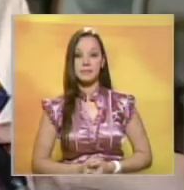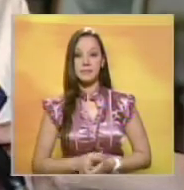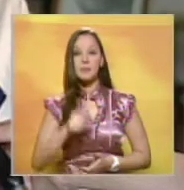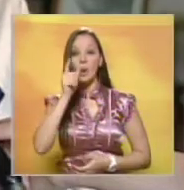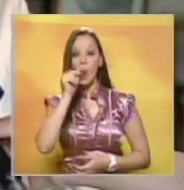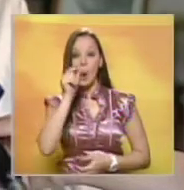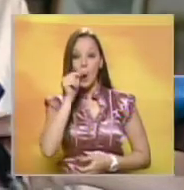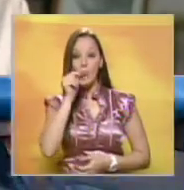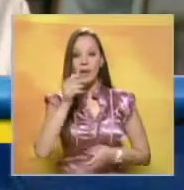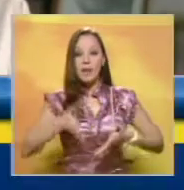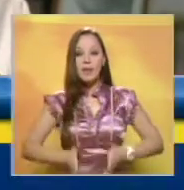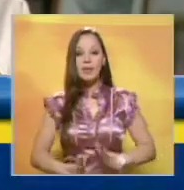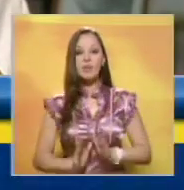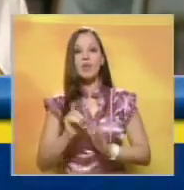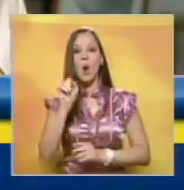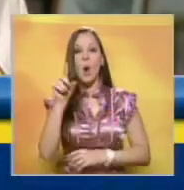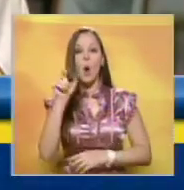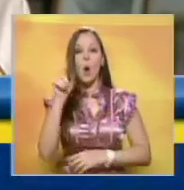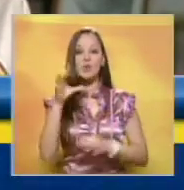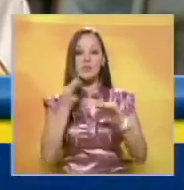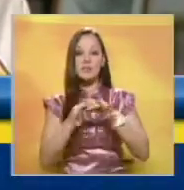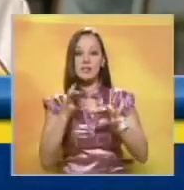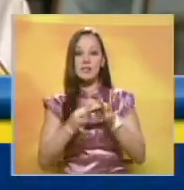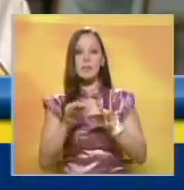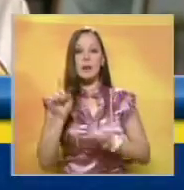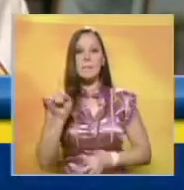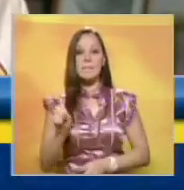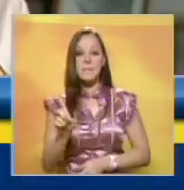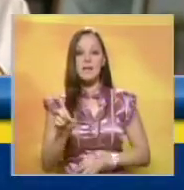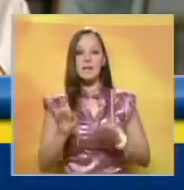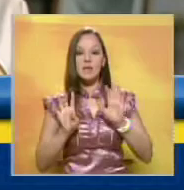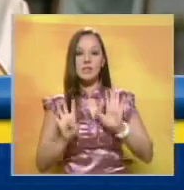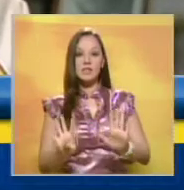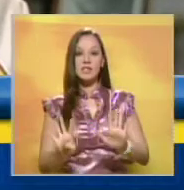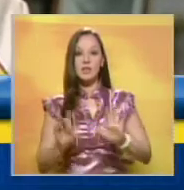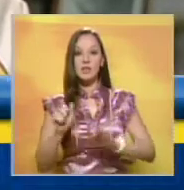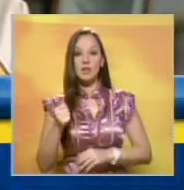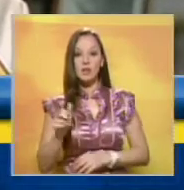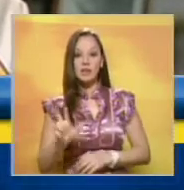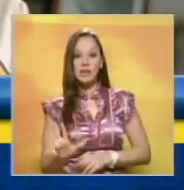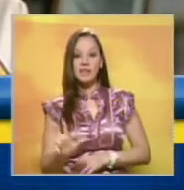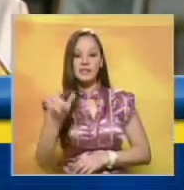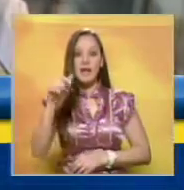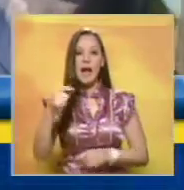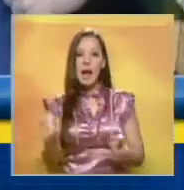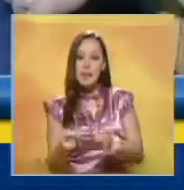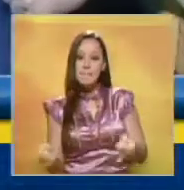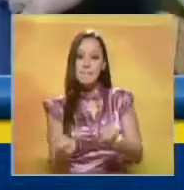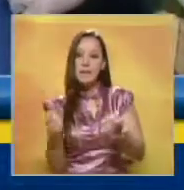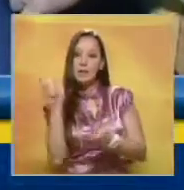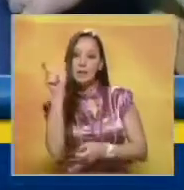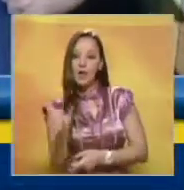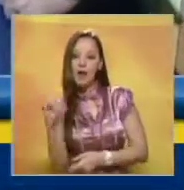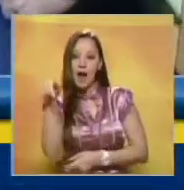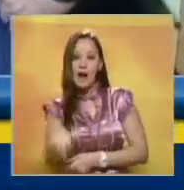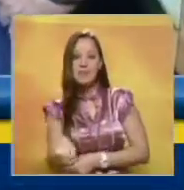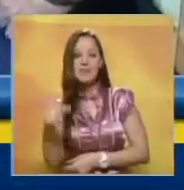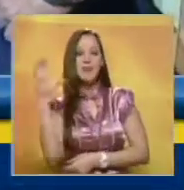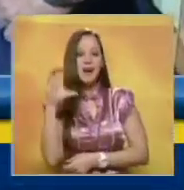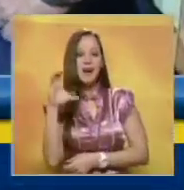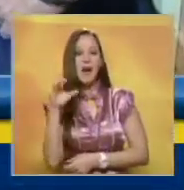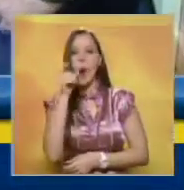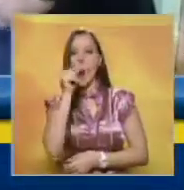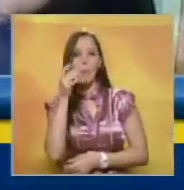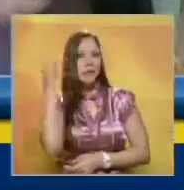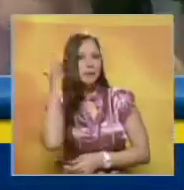Jacinto Conbit nació el 11 de septiembre de 1913 en La Pastora, aquí en Caracas. Siempre fue un alumno destacado,